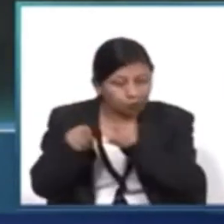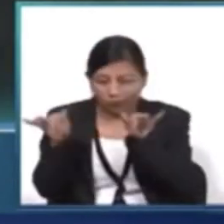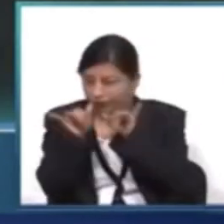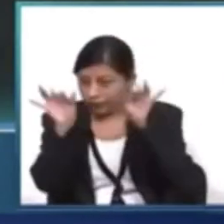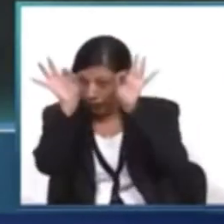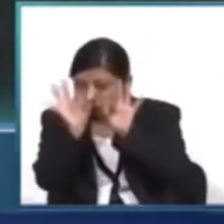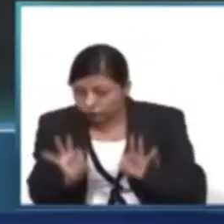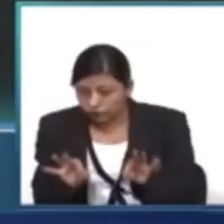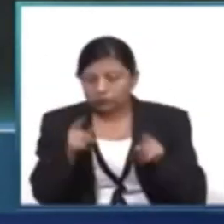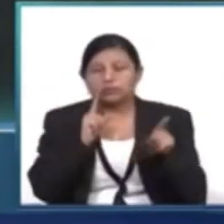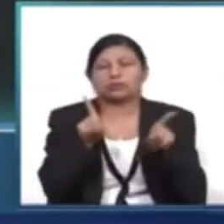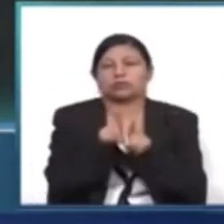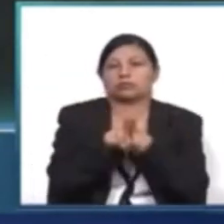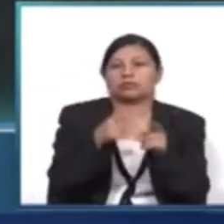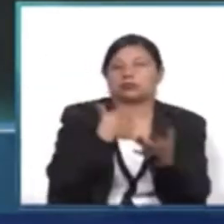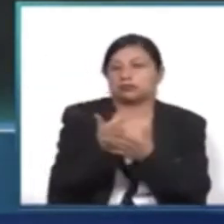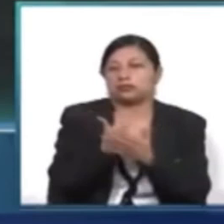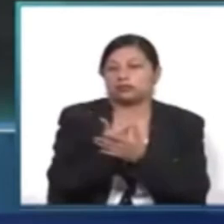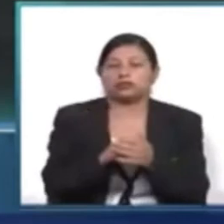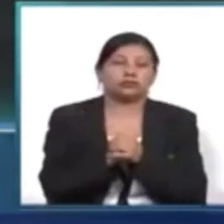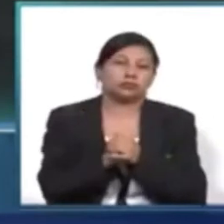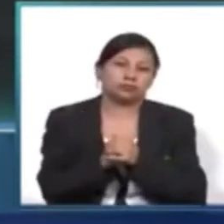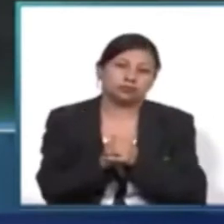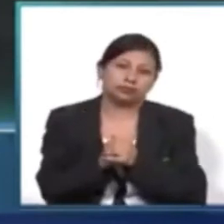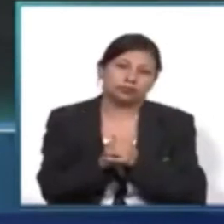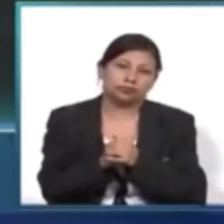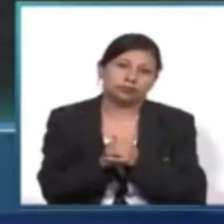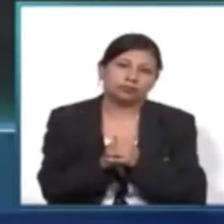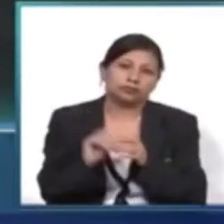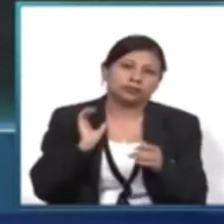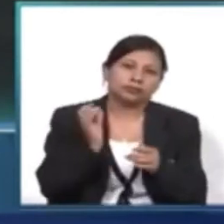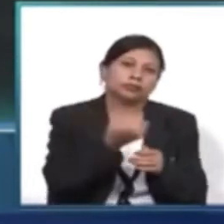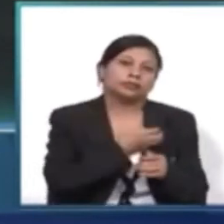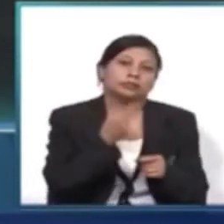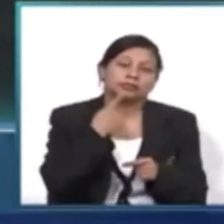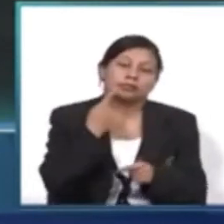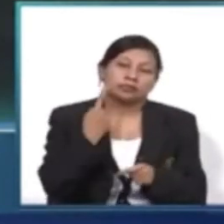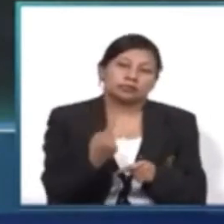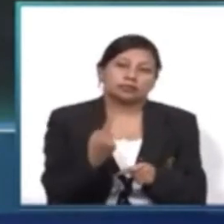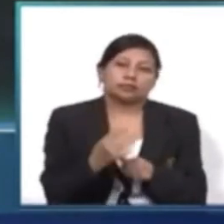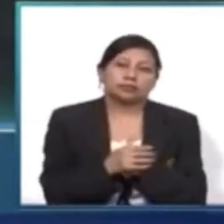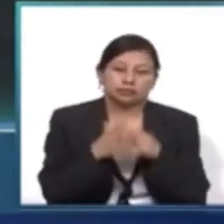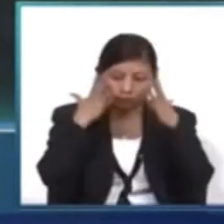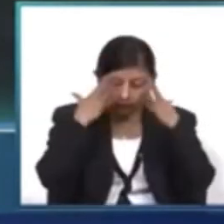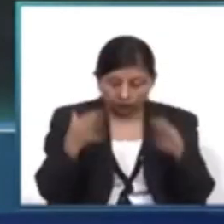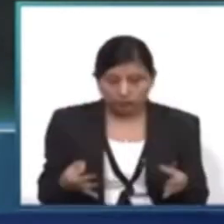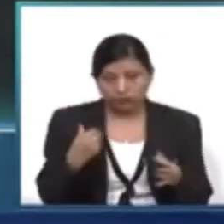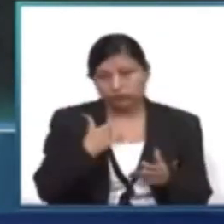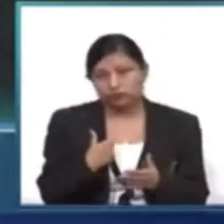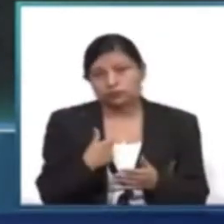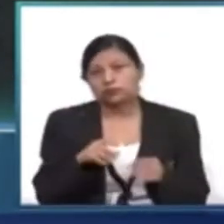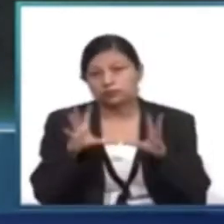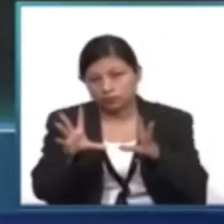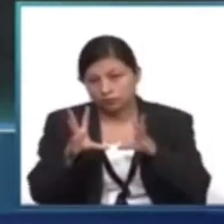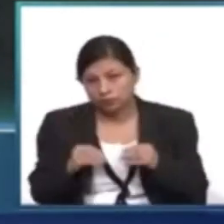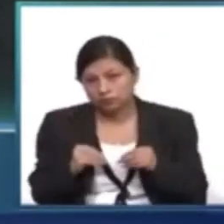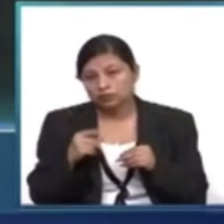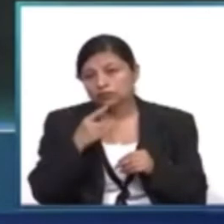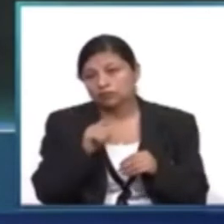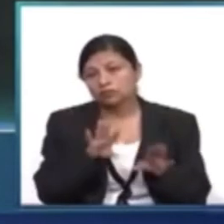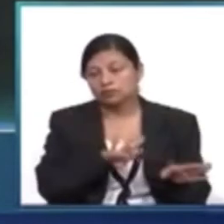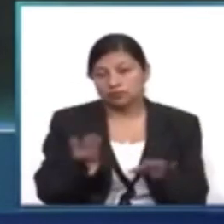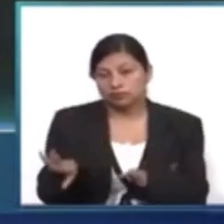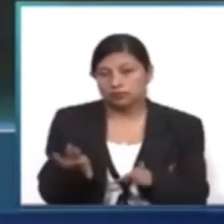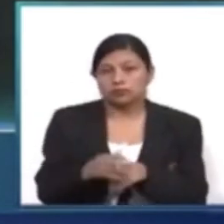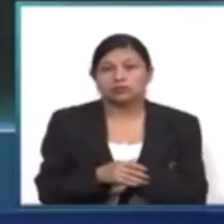mecanismo internacional de compra, el que el Congreso en el momento que, digamos, decida apruebe una excepción,